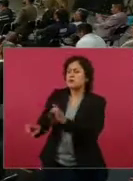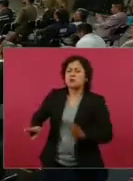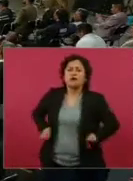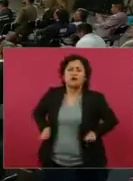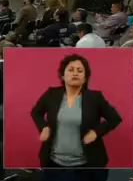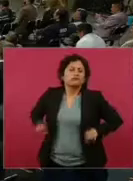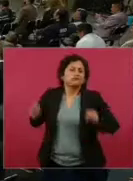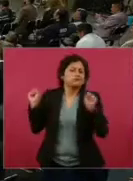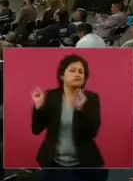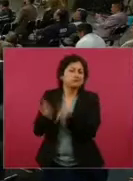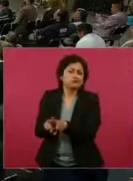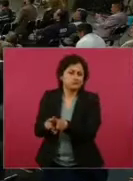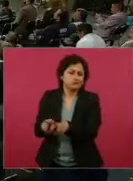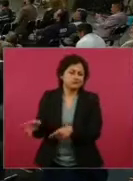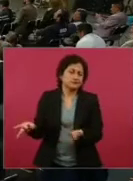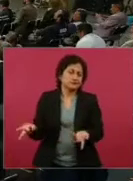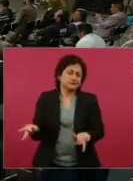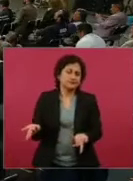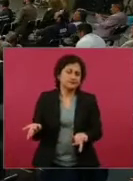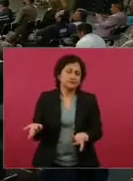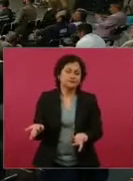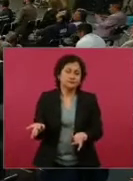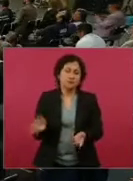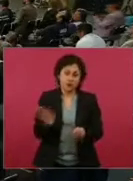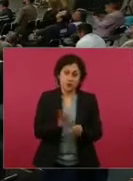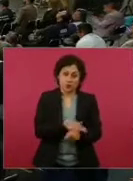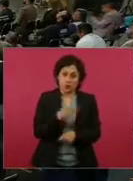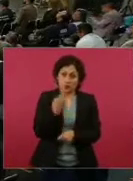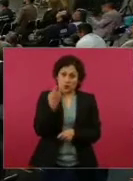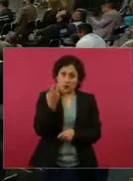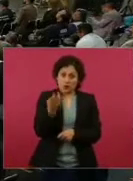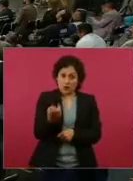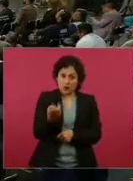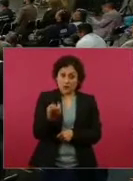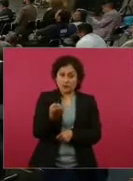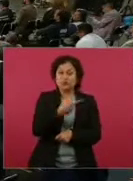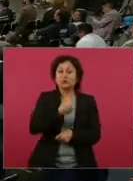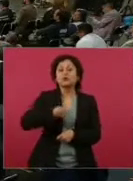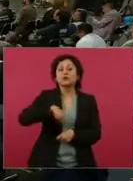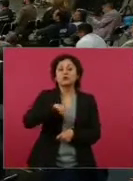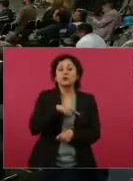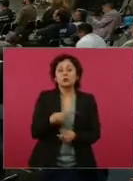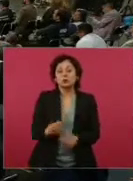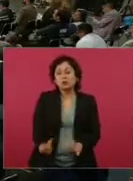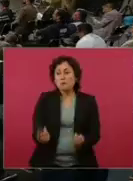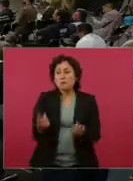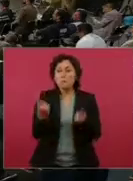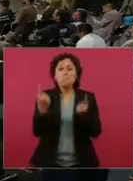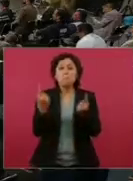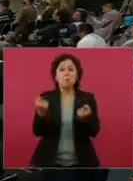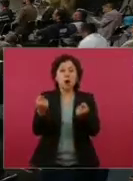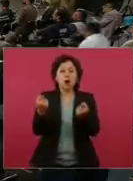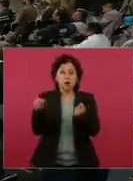Entonces, vamos a seguir adelante en el caso de Ayotzinapa.